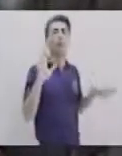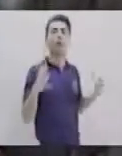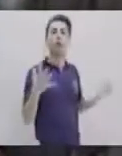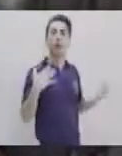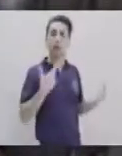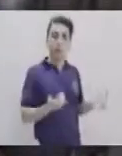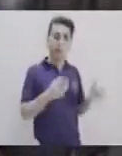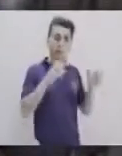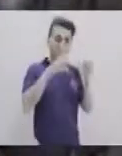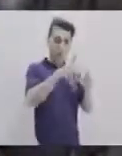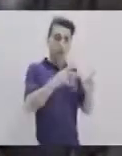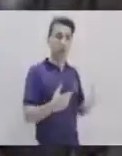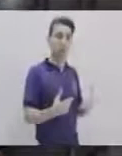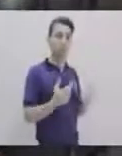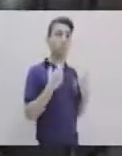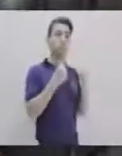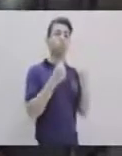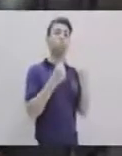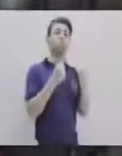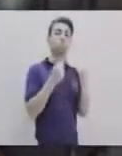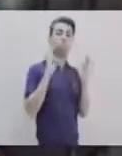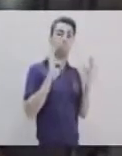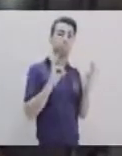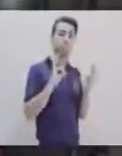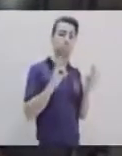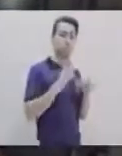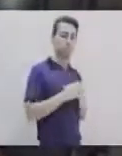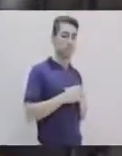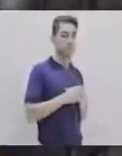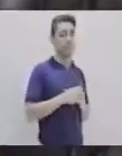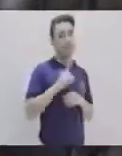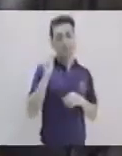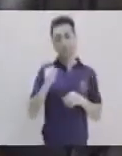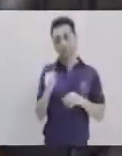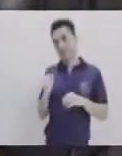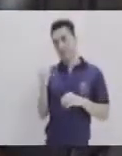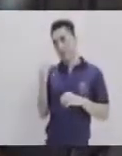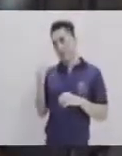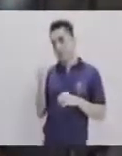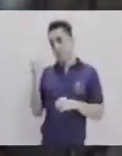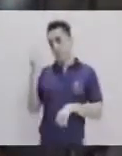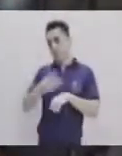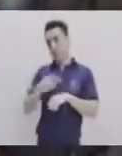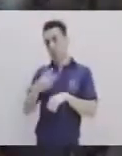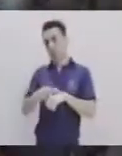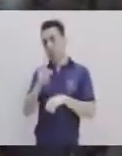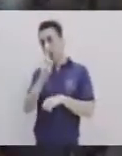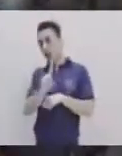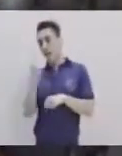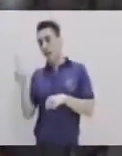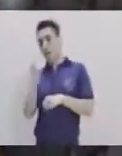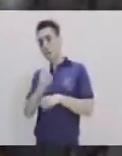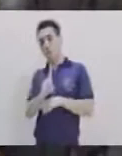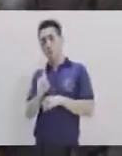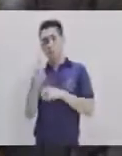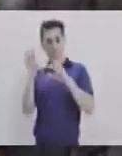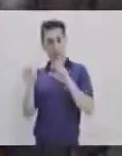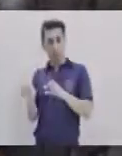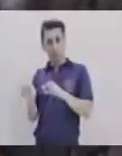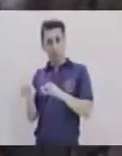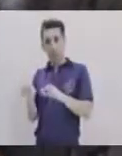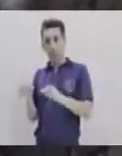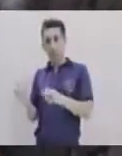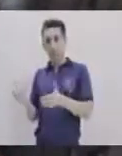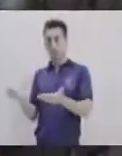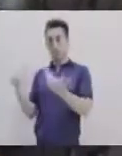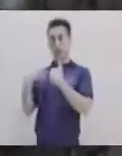nuestro ser querido sane. Y eso precisamente porque muchas veces pues cada quien, como usted dice, se